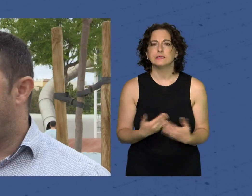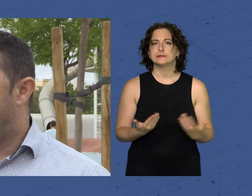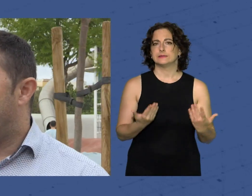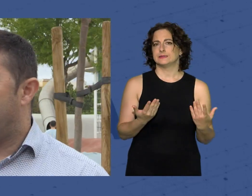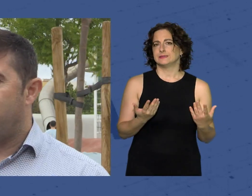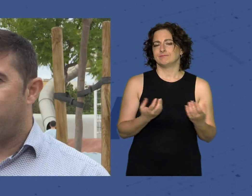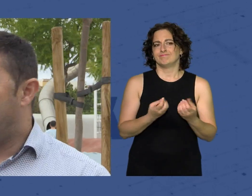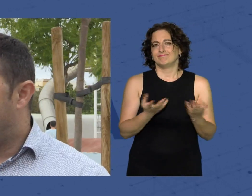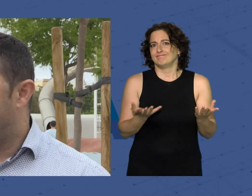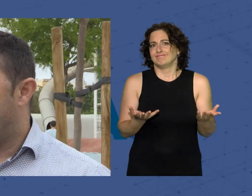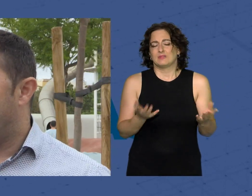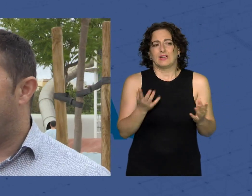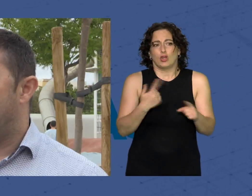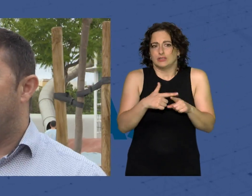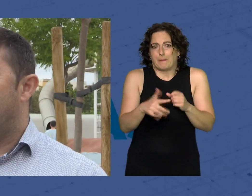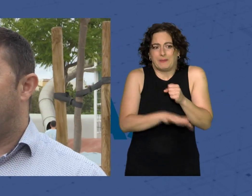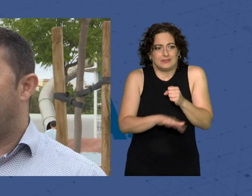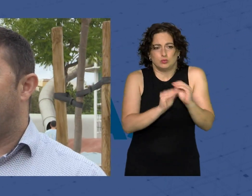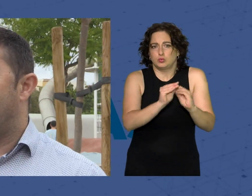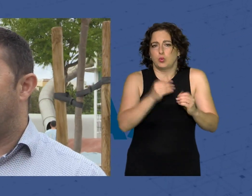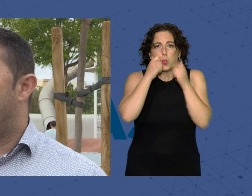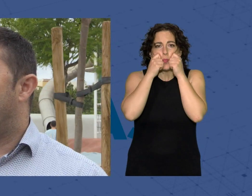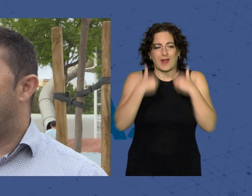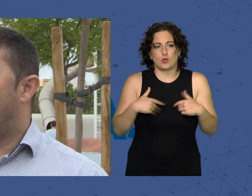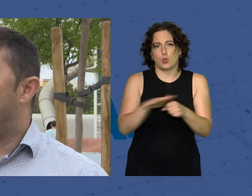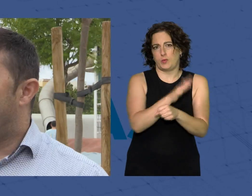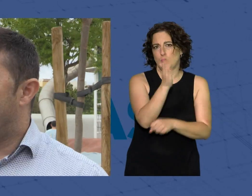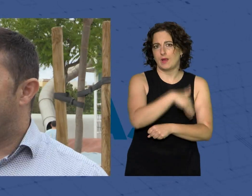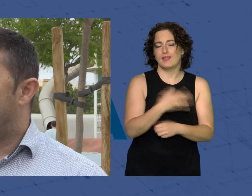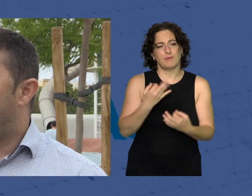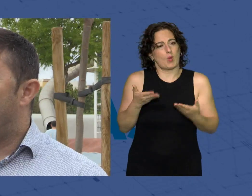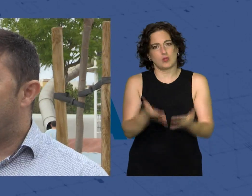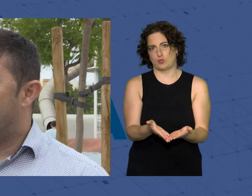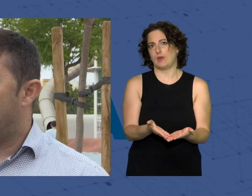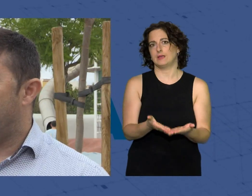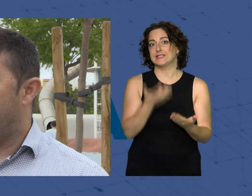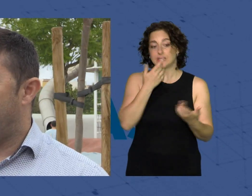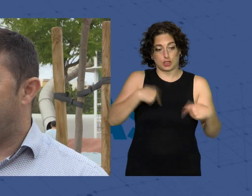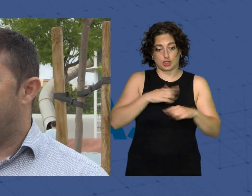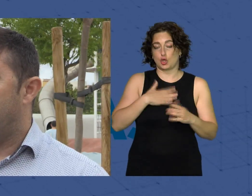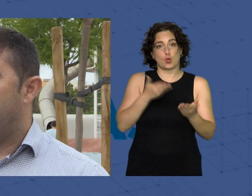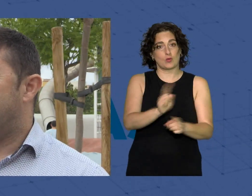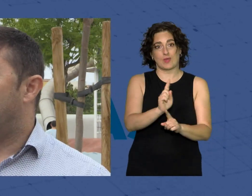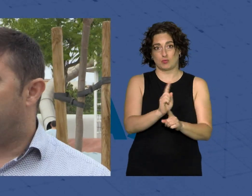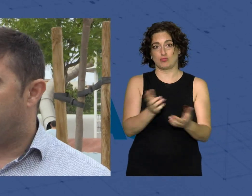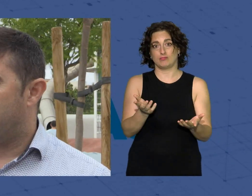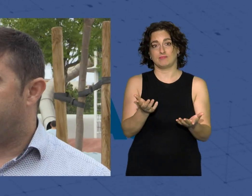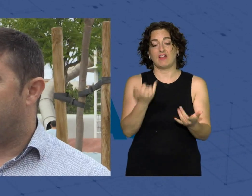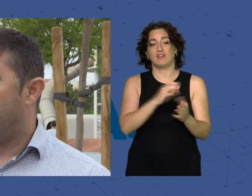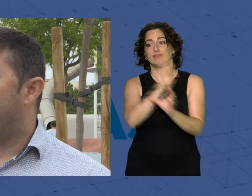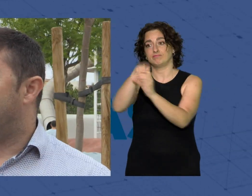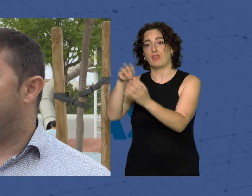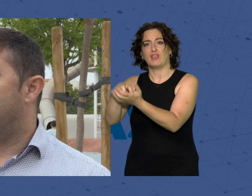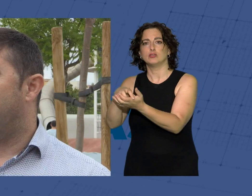los ámbitos primarios de un ser humano que tenemos que ayudarle. Si no le ayudamos nosotros como familia, pasan a un centro.